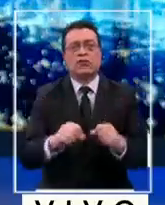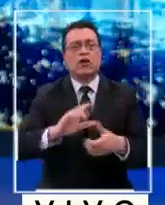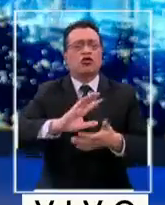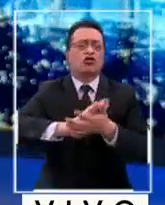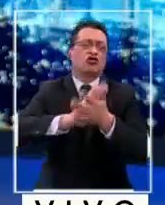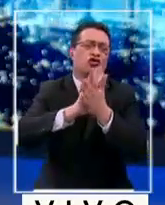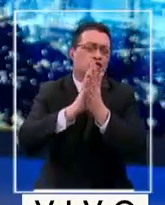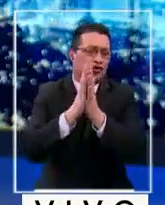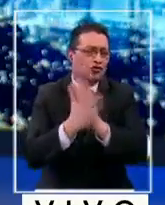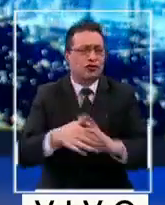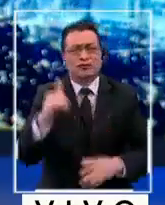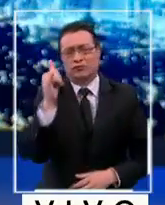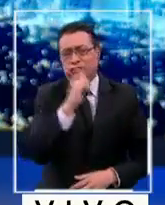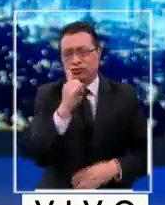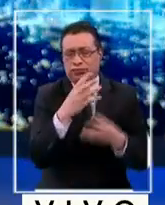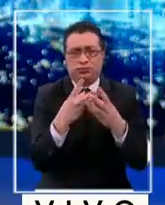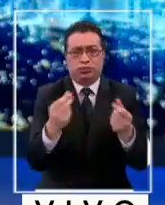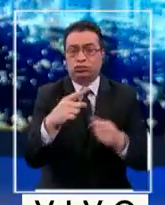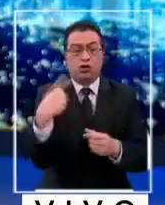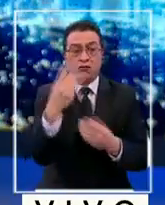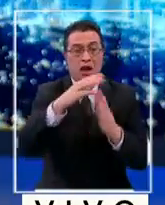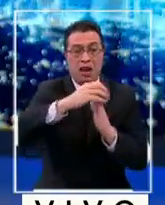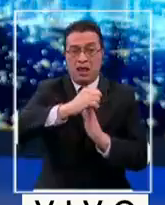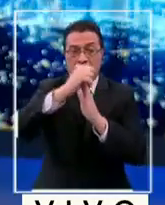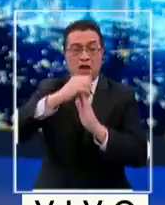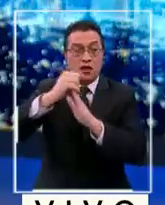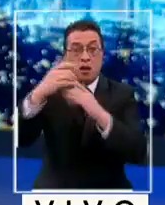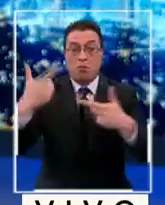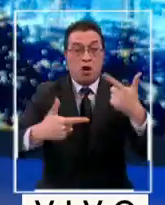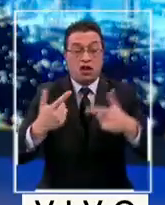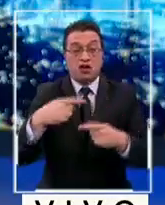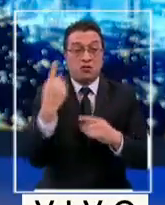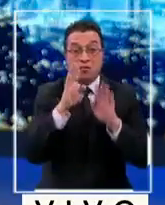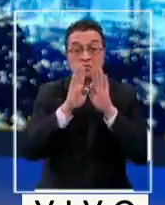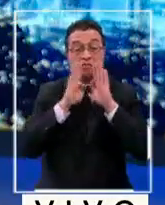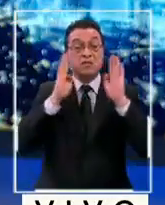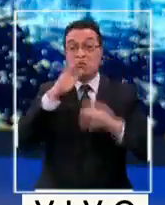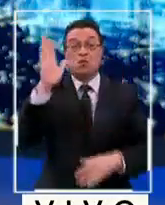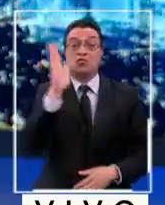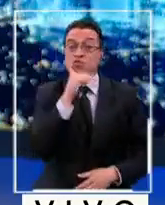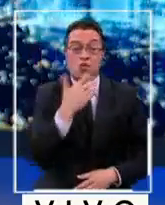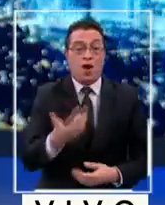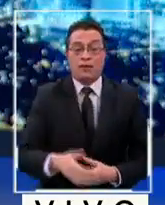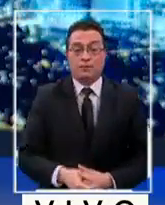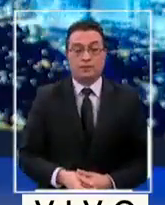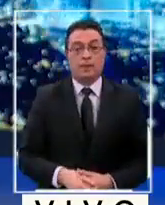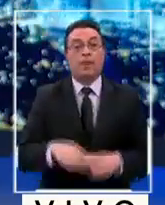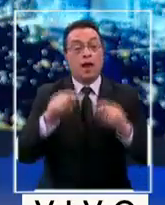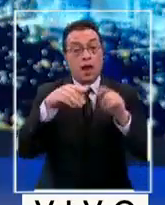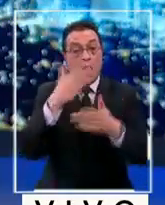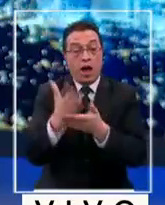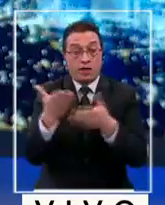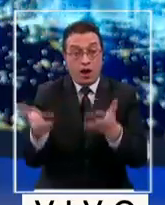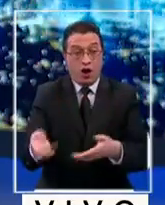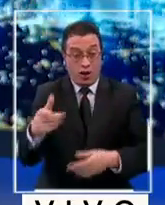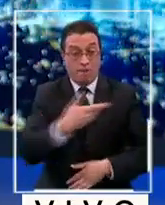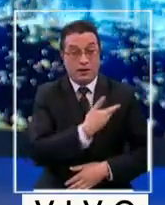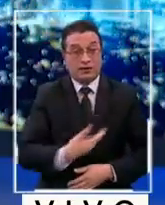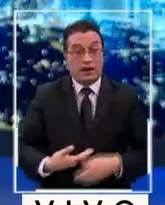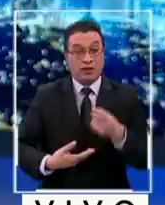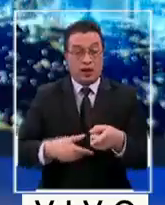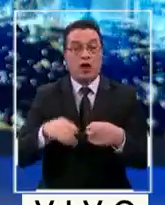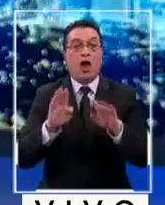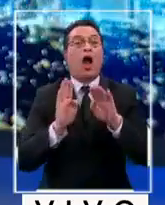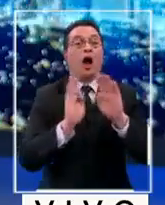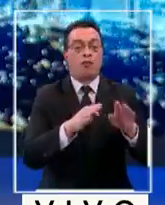totalidad y ningún líder político tiene legitimidad para limpiarlo. Hasta ahora, el impopular Temer ha tenido el apoyo de